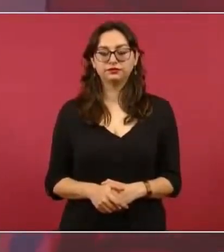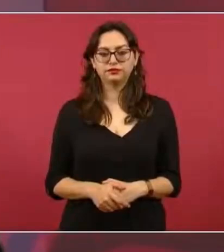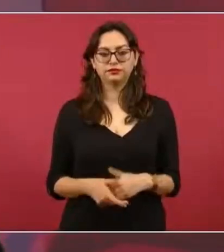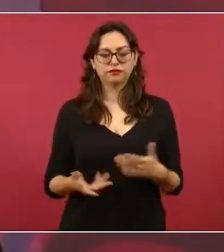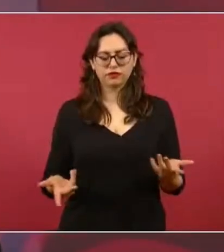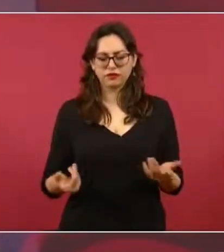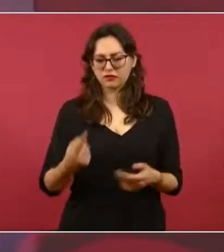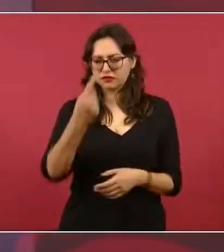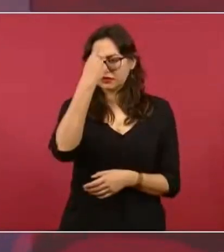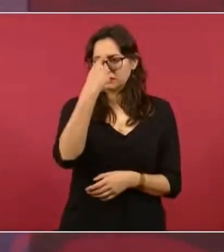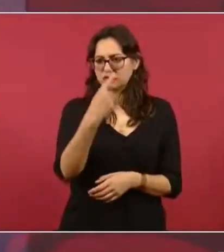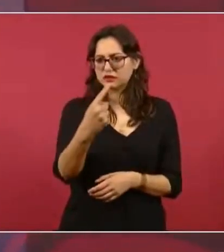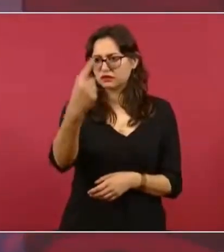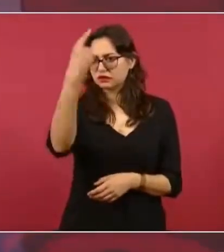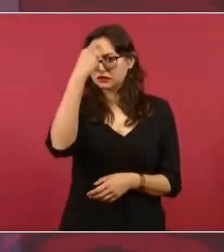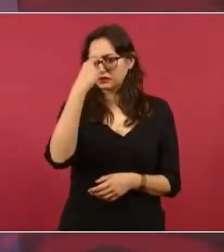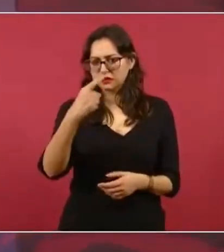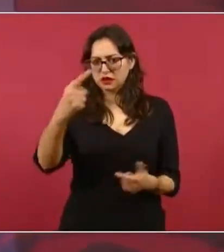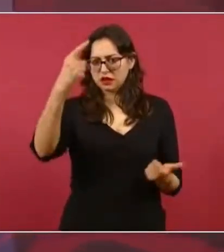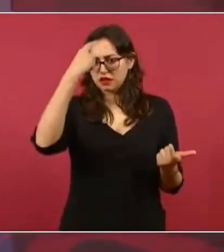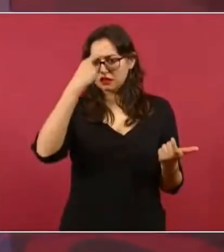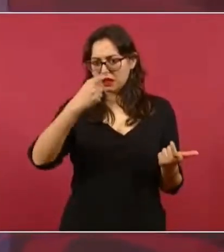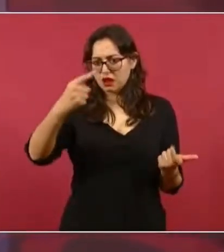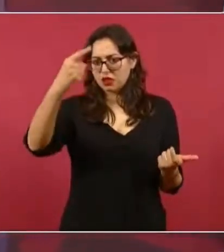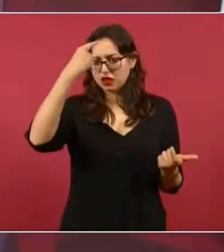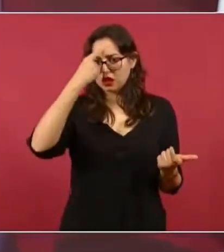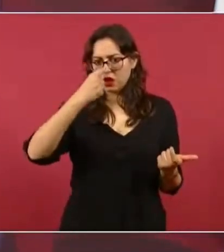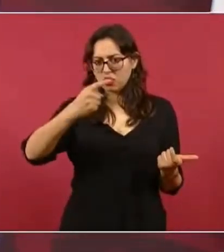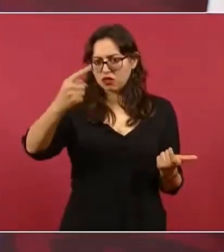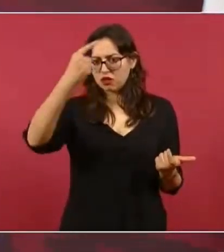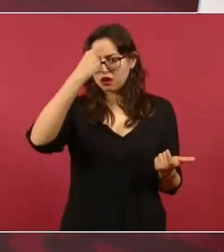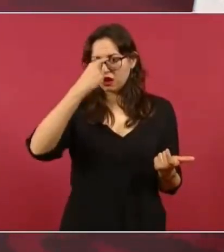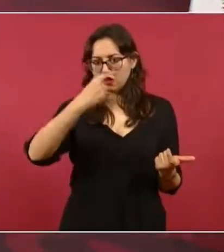eclipsa todo. Ya no hay valores,